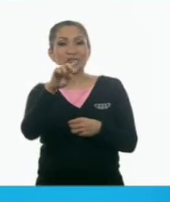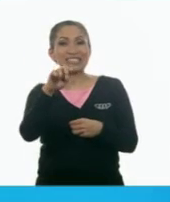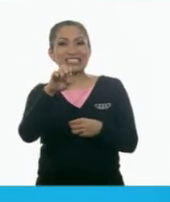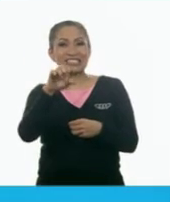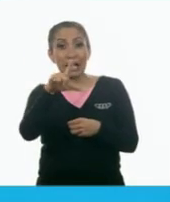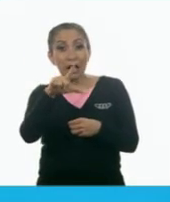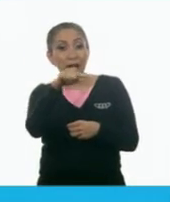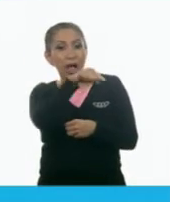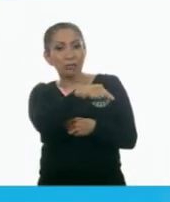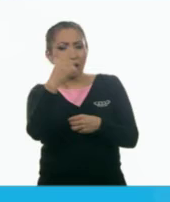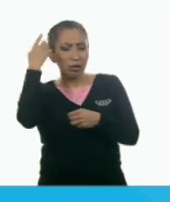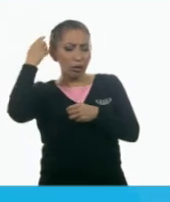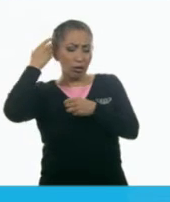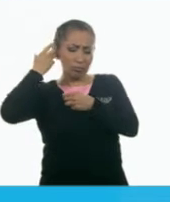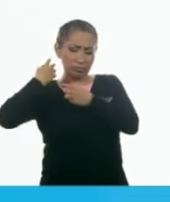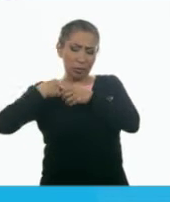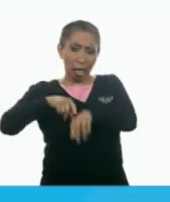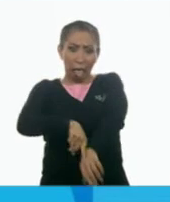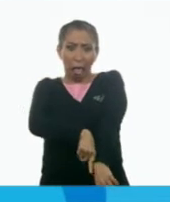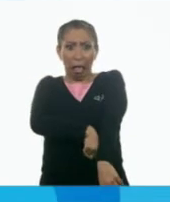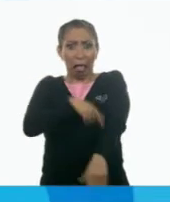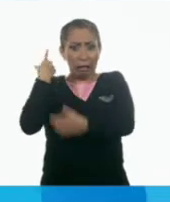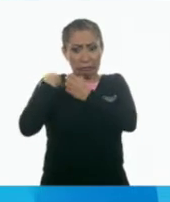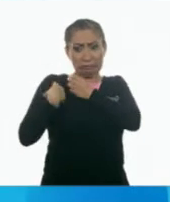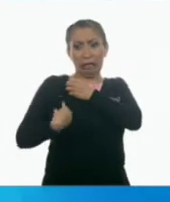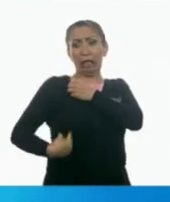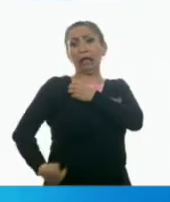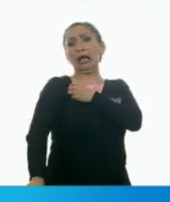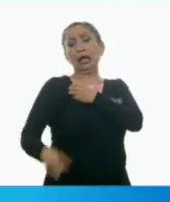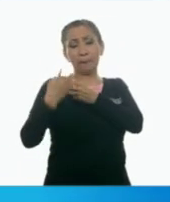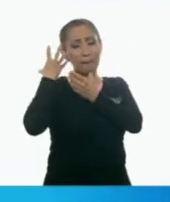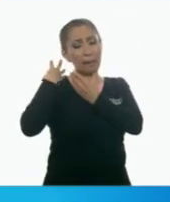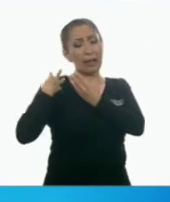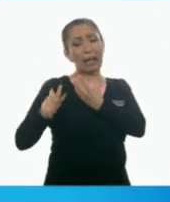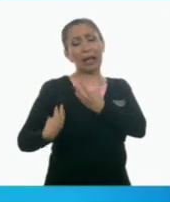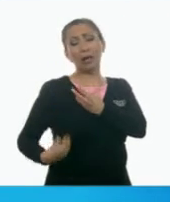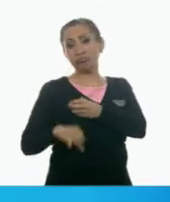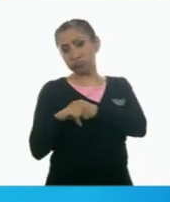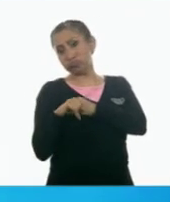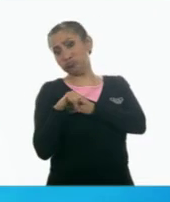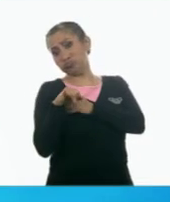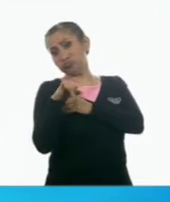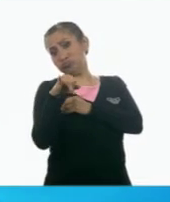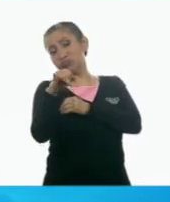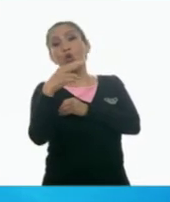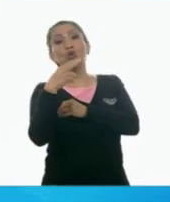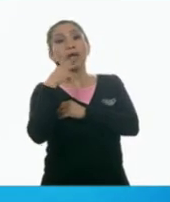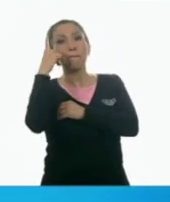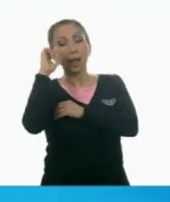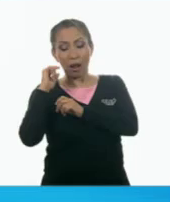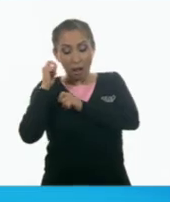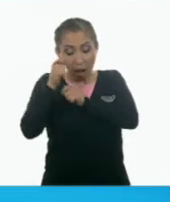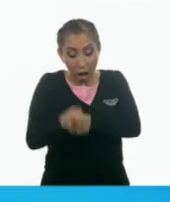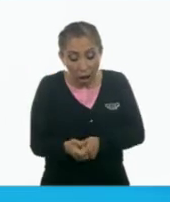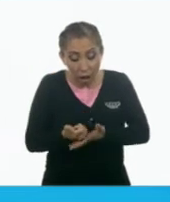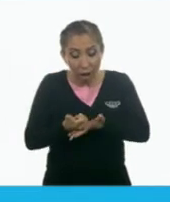Ah. Tenía una larga, pero muy larga cabellera. Tan larga que la usaba para ayudar a la gente a subir a